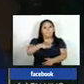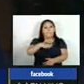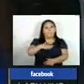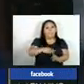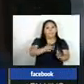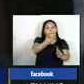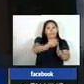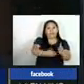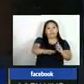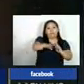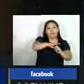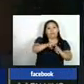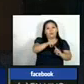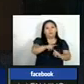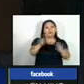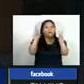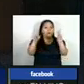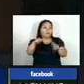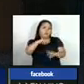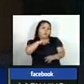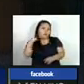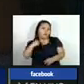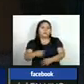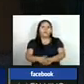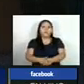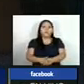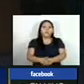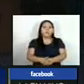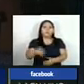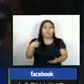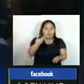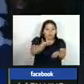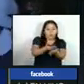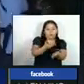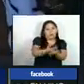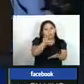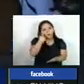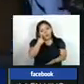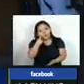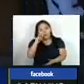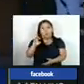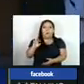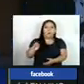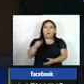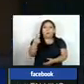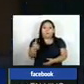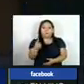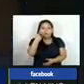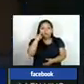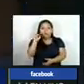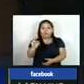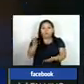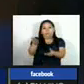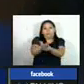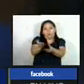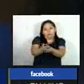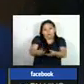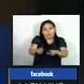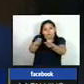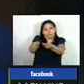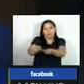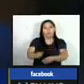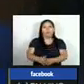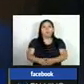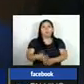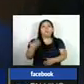en relación al homicidio. Mire, presentamos pruebas de carácter pericial, testimonial y pruebas de carácter documental. Quedó